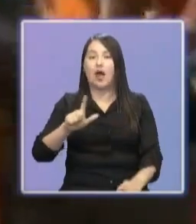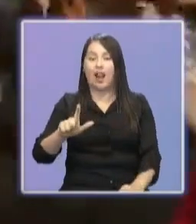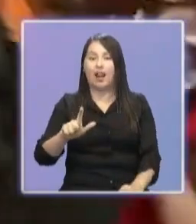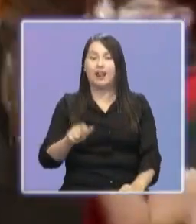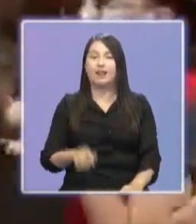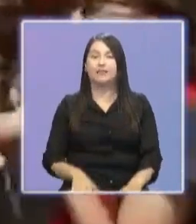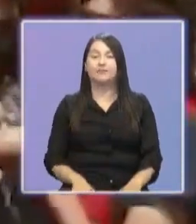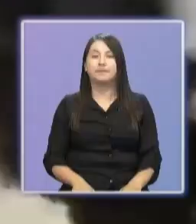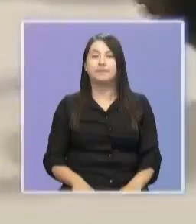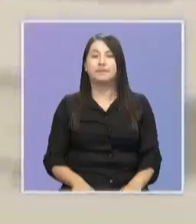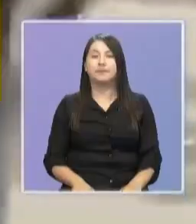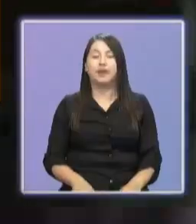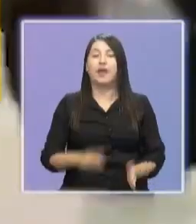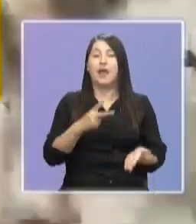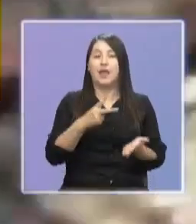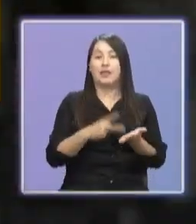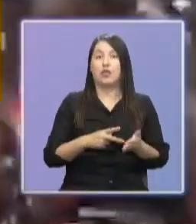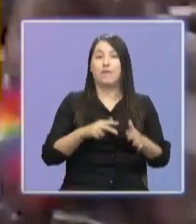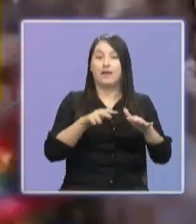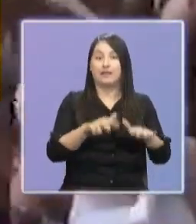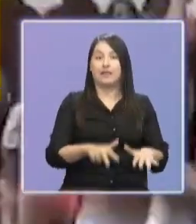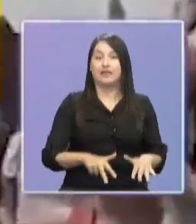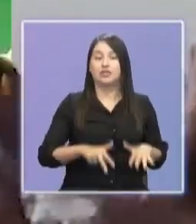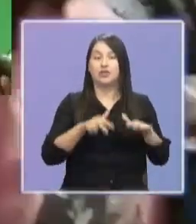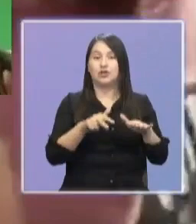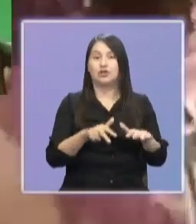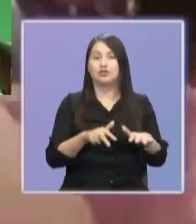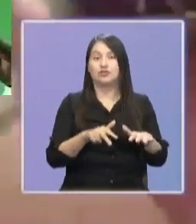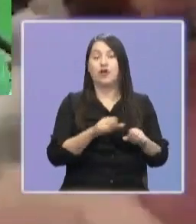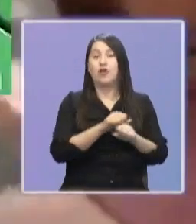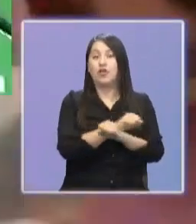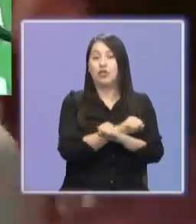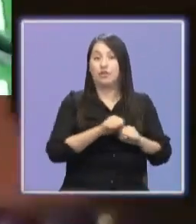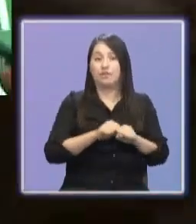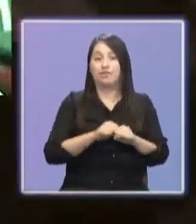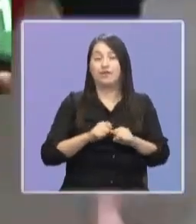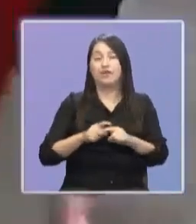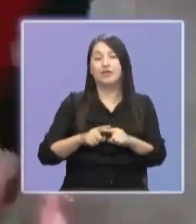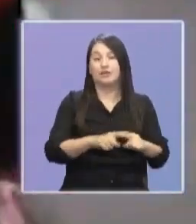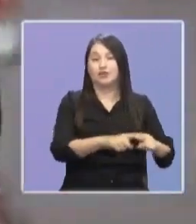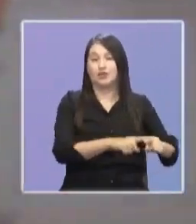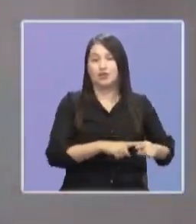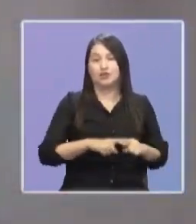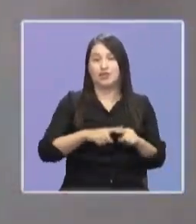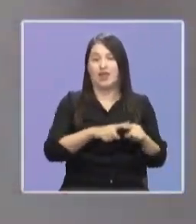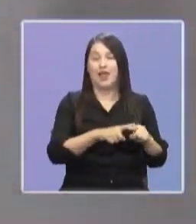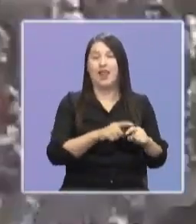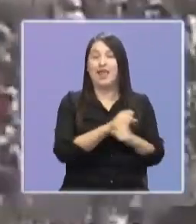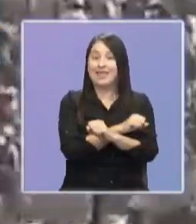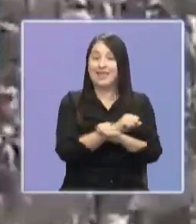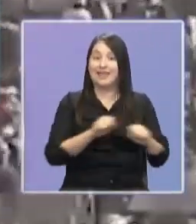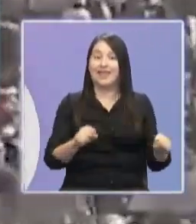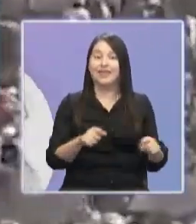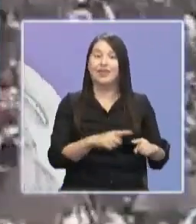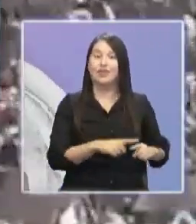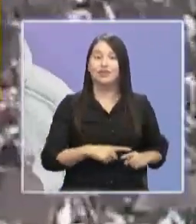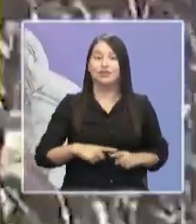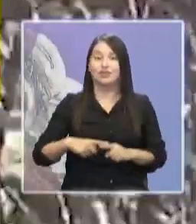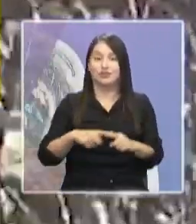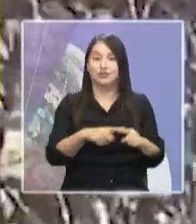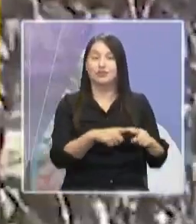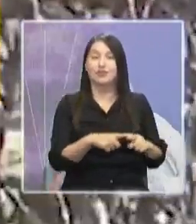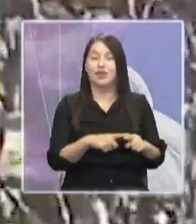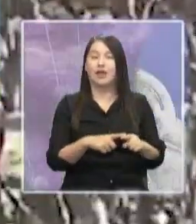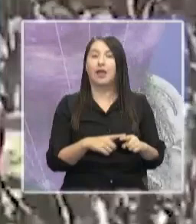Del 2018 vino el estallido social, como ustedes saben, y el estallido social fue